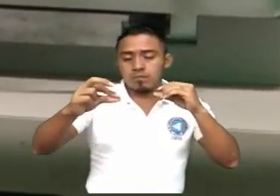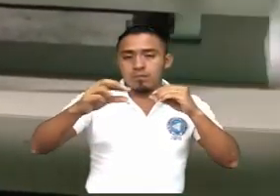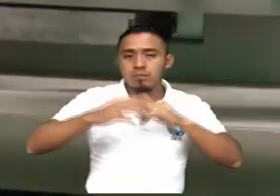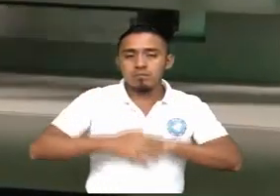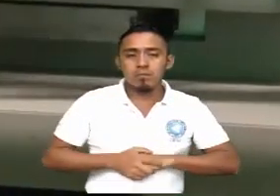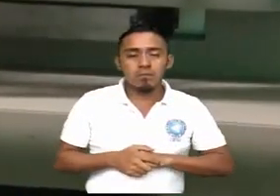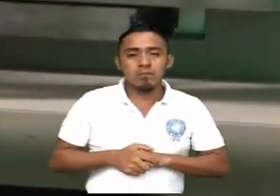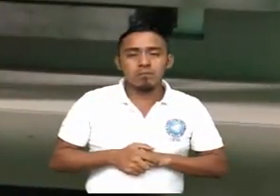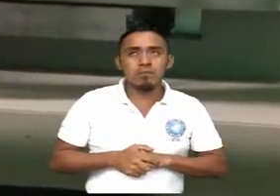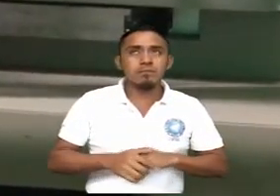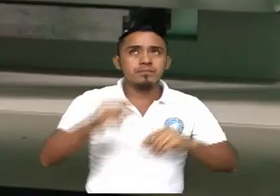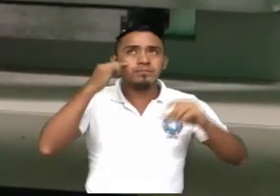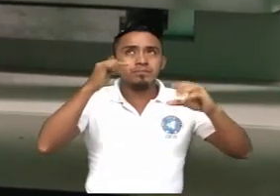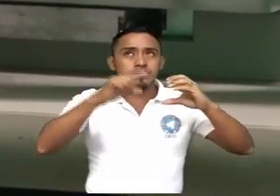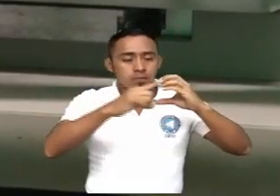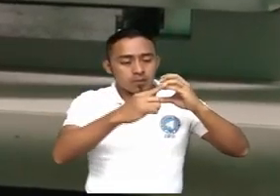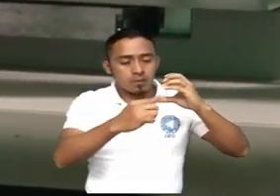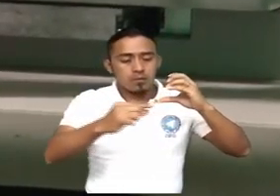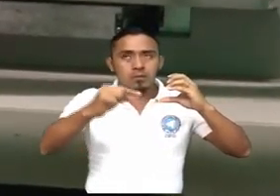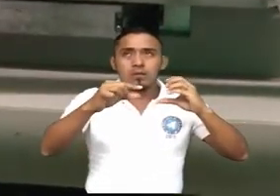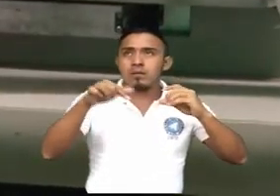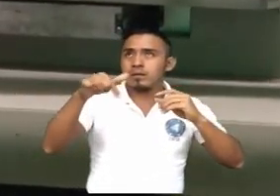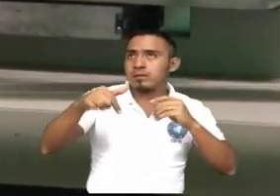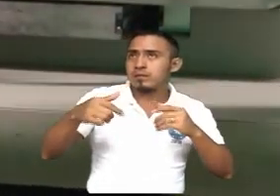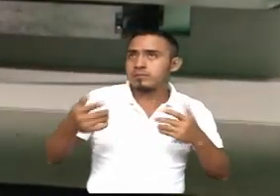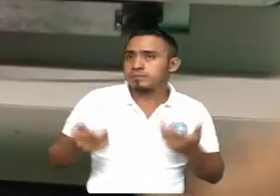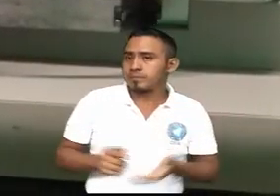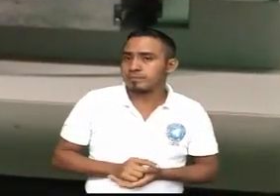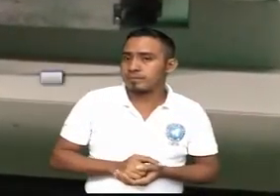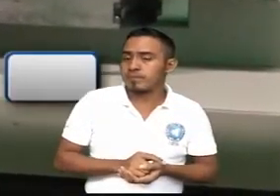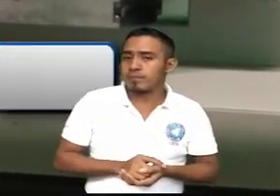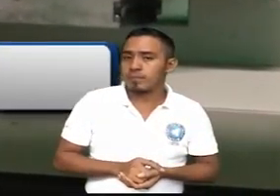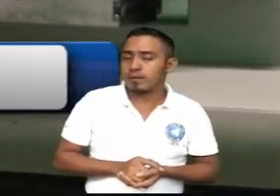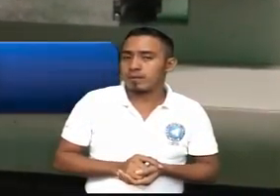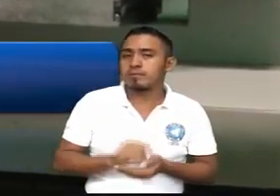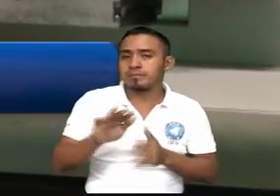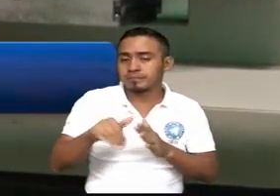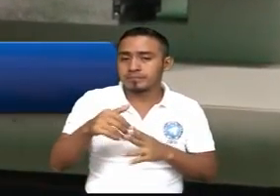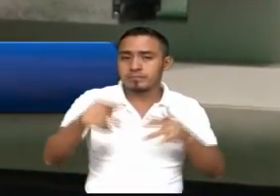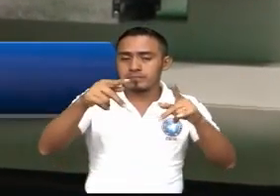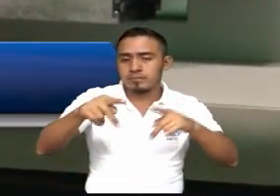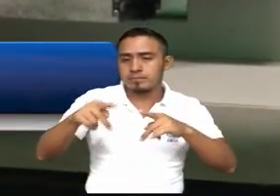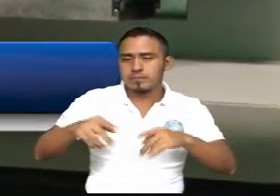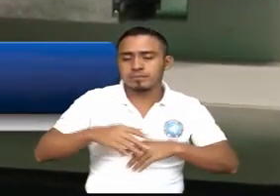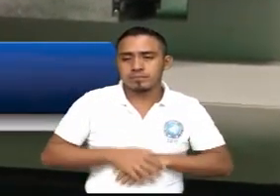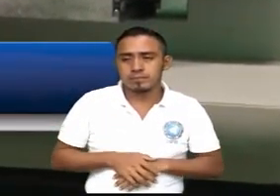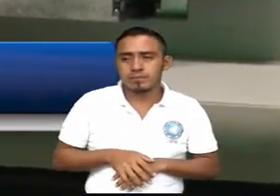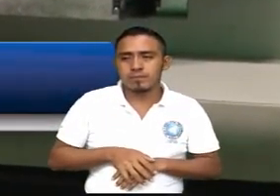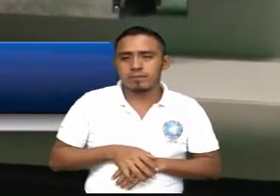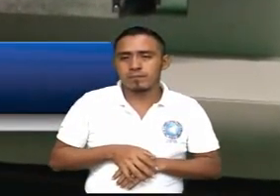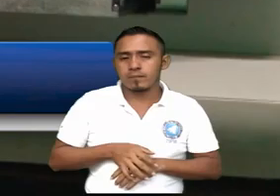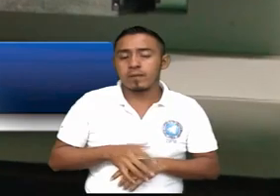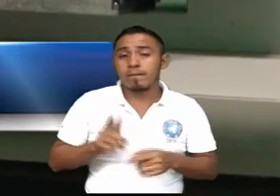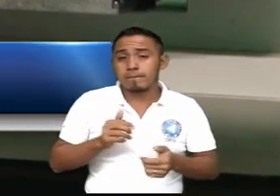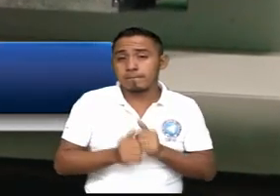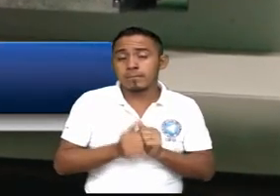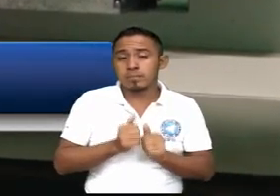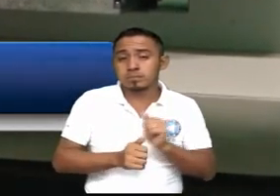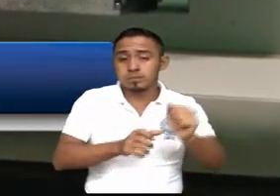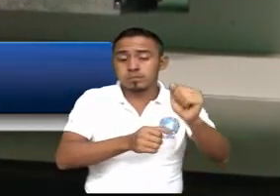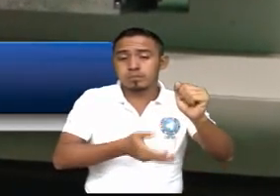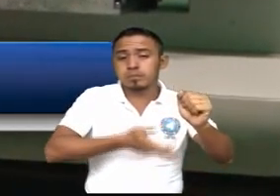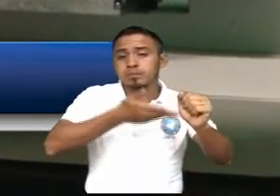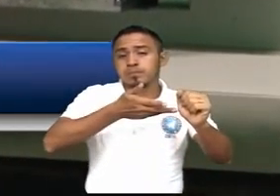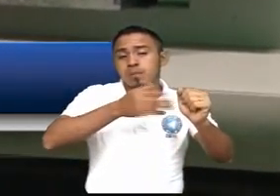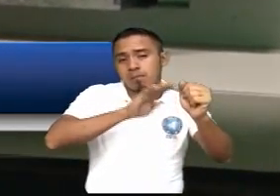aquí? Que quedan en esa porción, y irrigan todo este manguito. Por ejemplo, aquellas personas que viven con su problema de presión, que se le baja